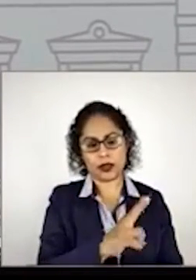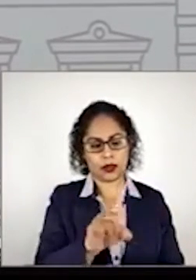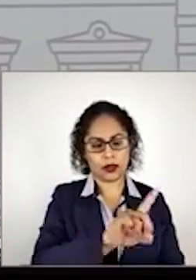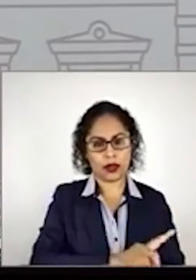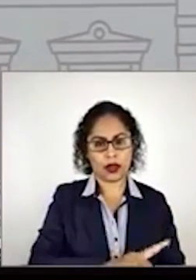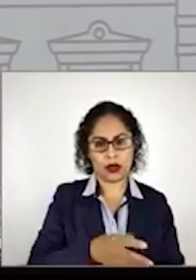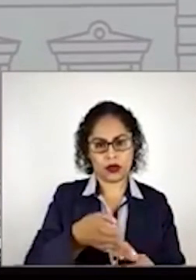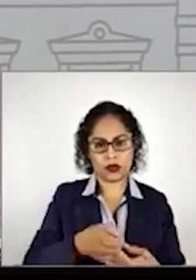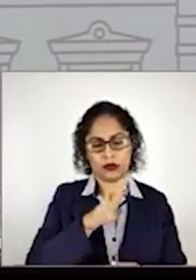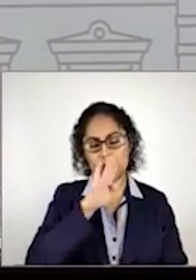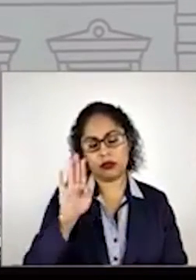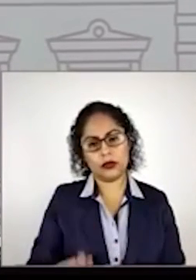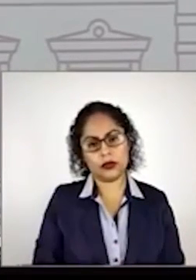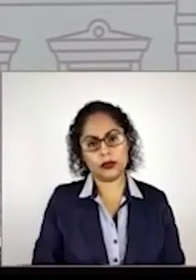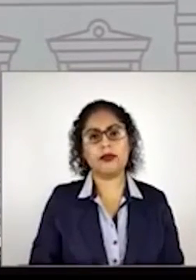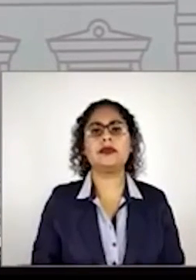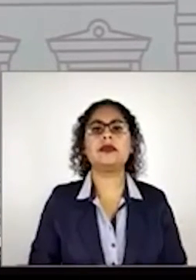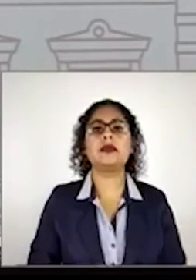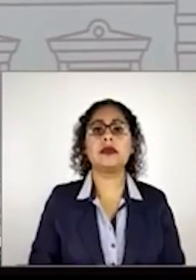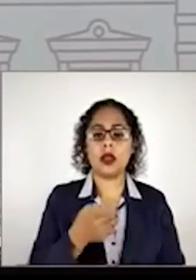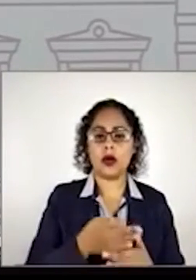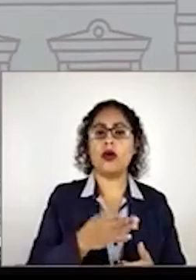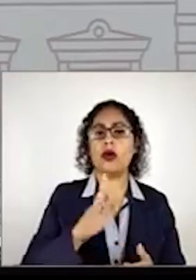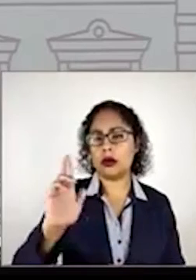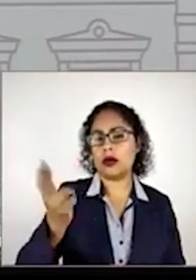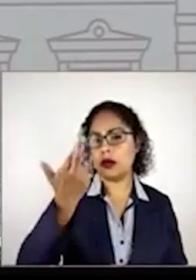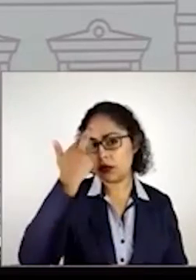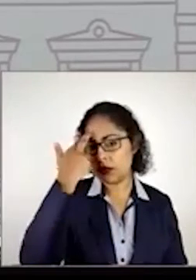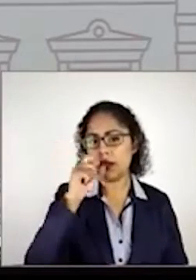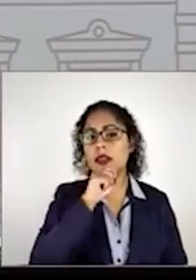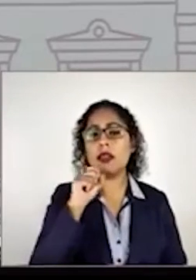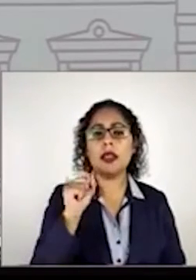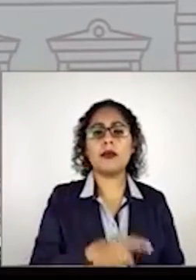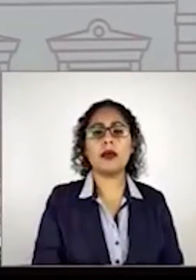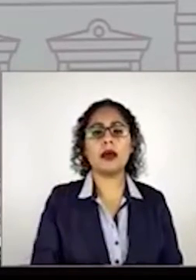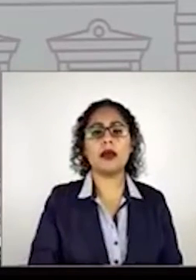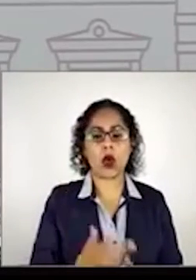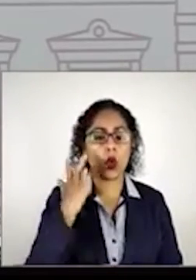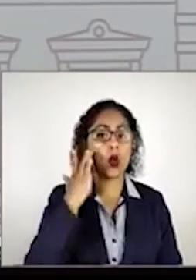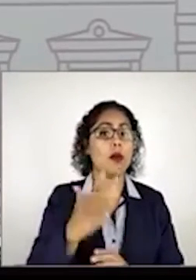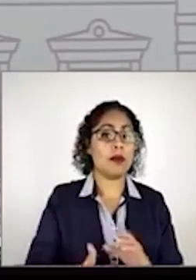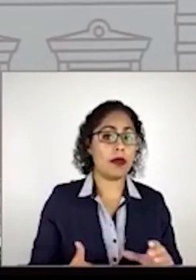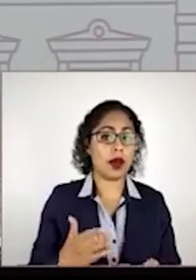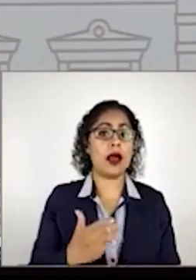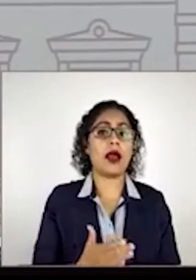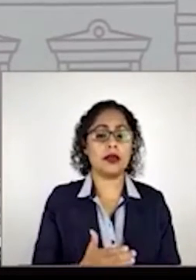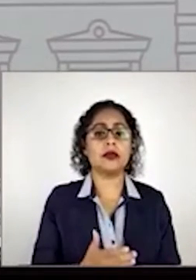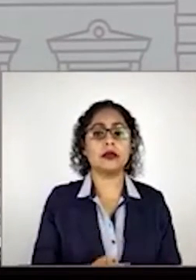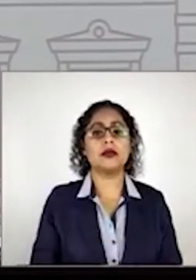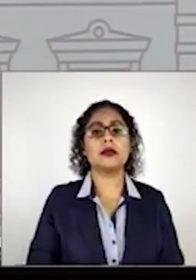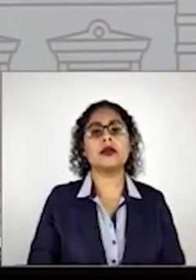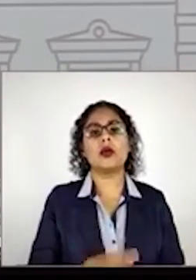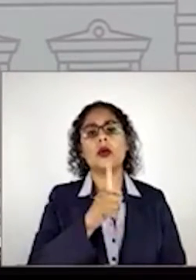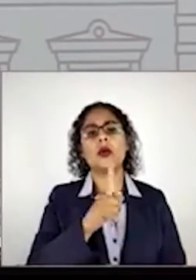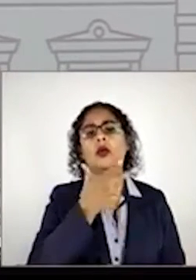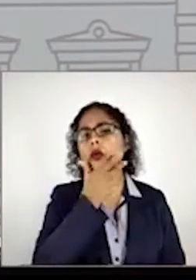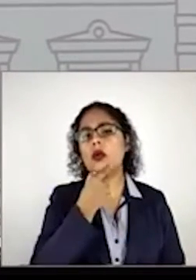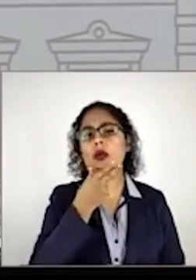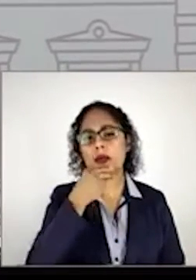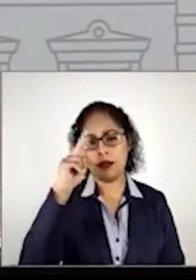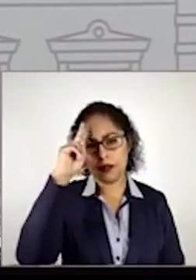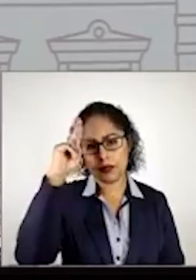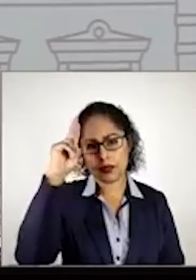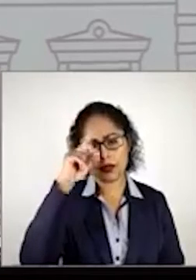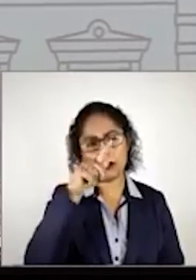memoria. Hoy lo recordamos, además, con motivo de su cumpleaños, a un hombre que siempre